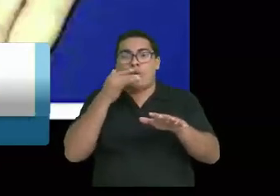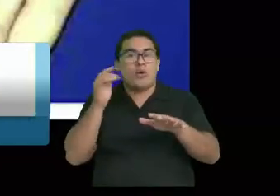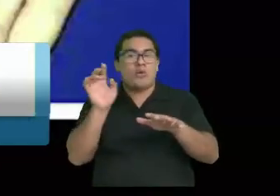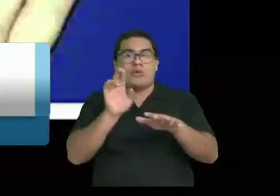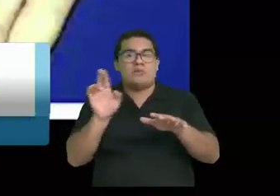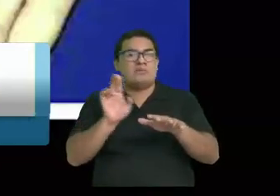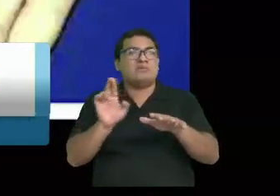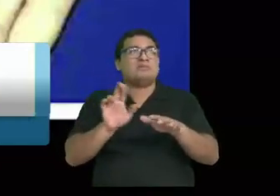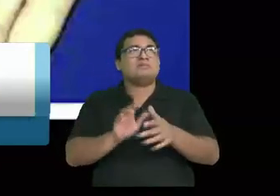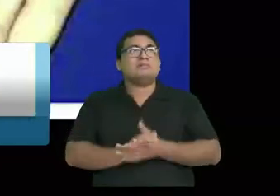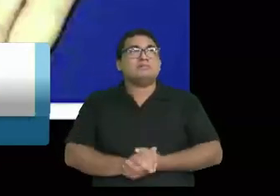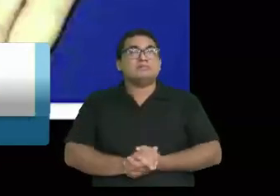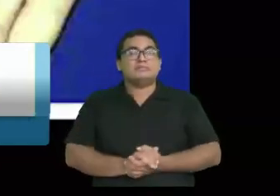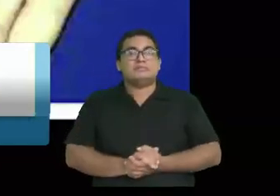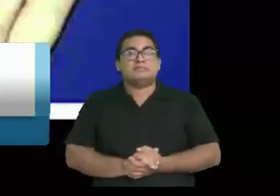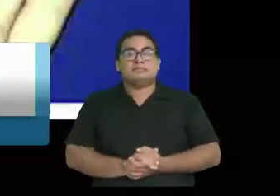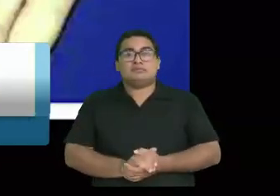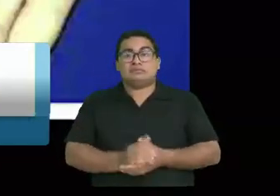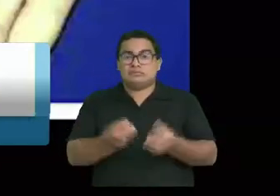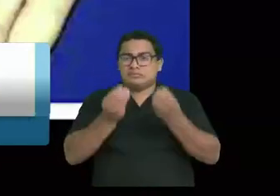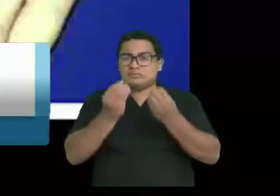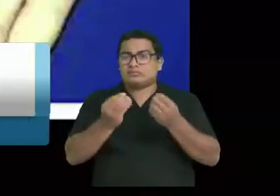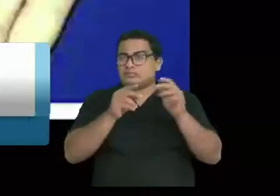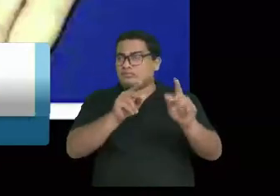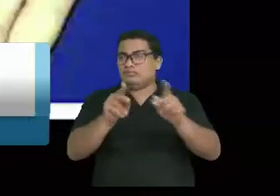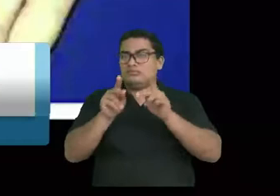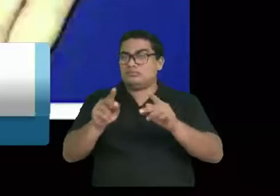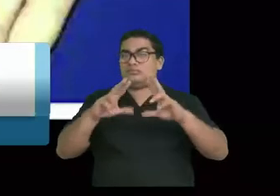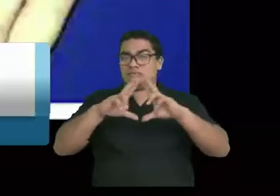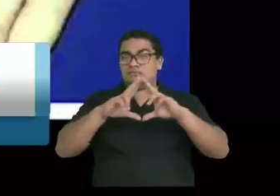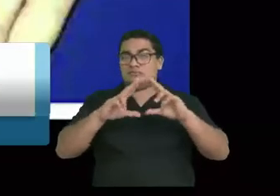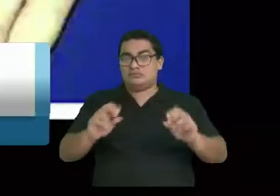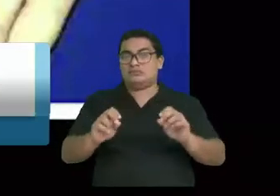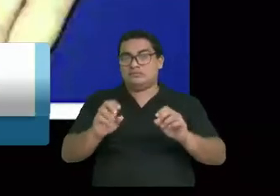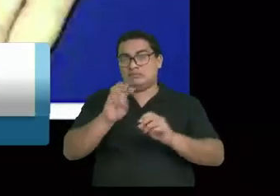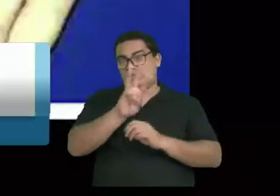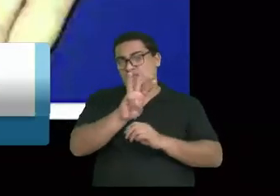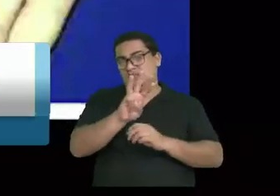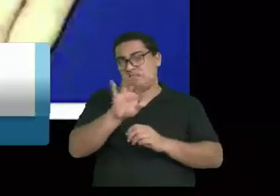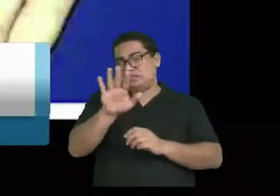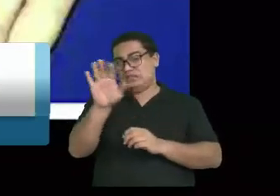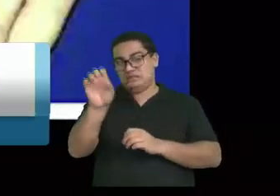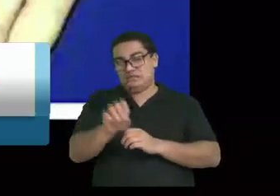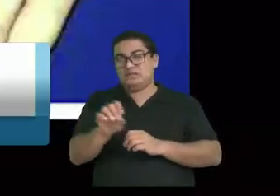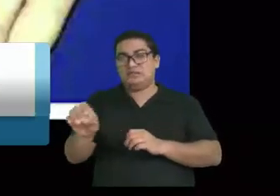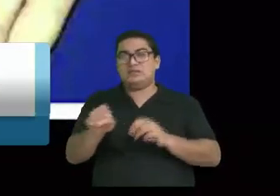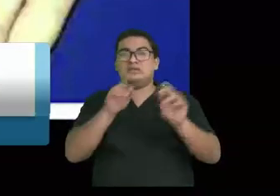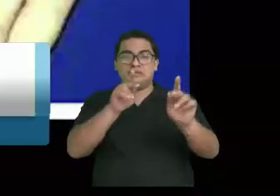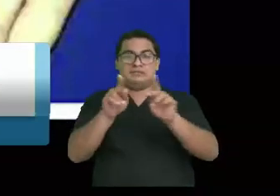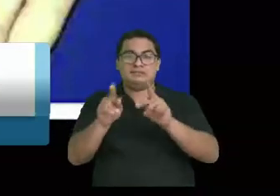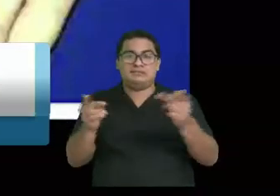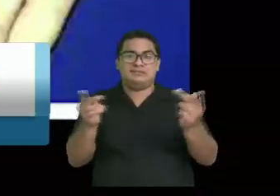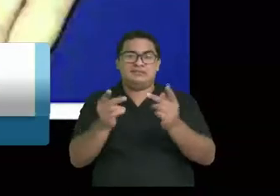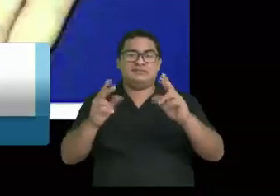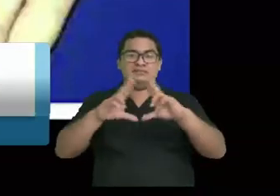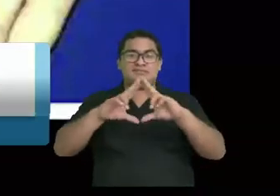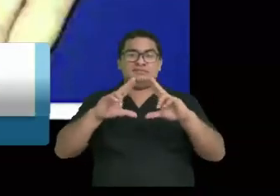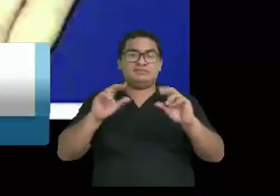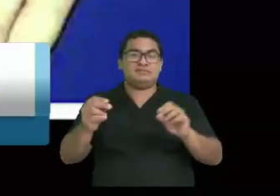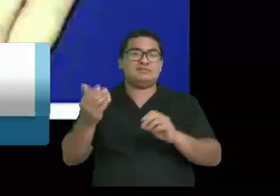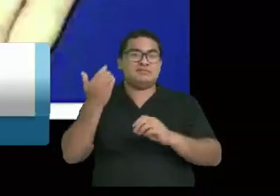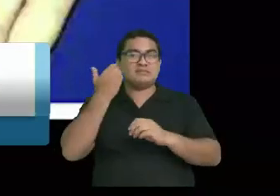rojito. ¿Qué tan frecuente es en nuestro país? Usted decía, doctora, que es del 3 al 5%. O sea, una enfermedad